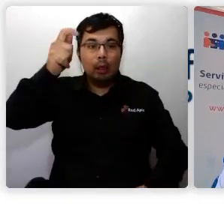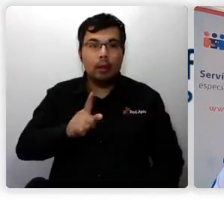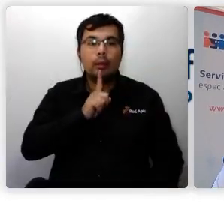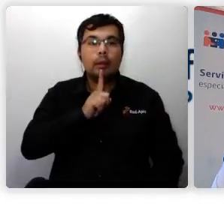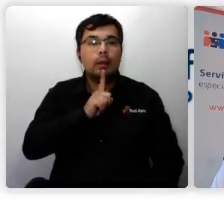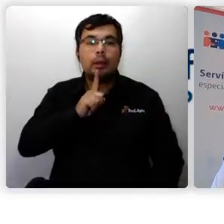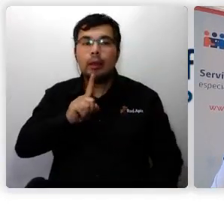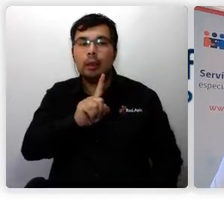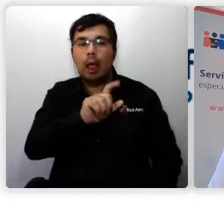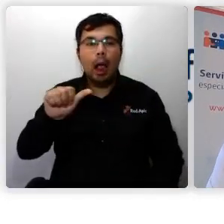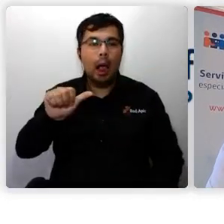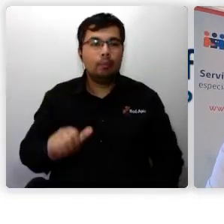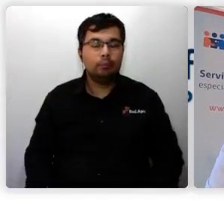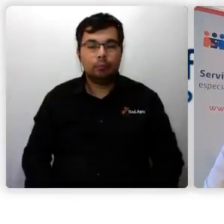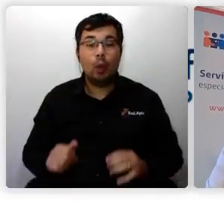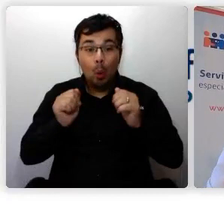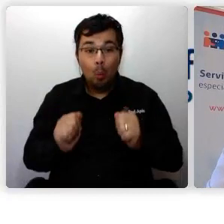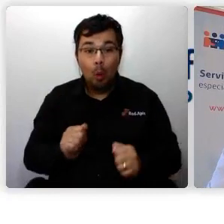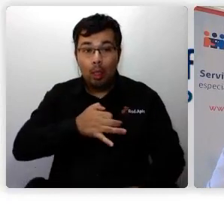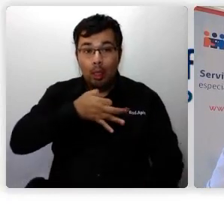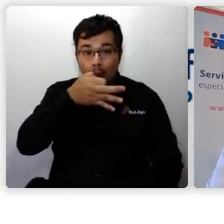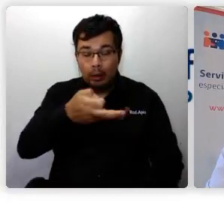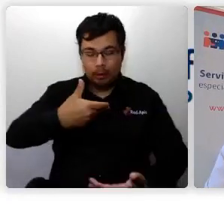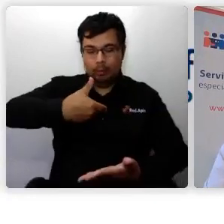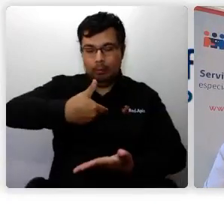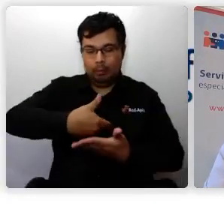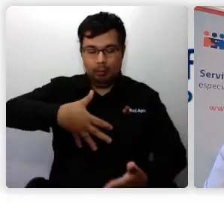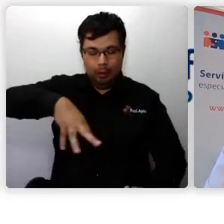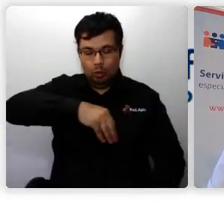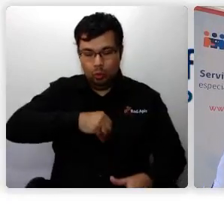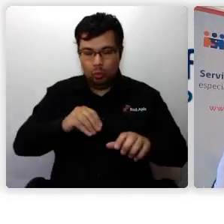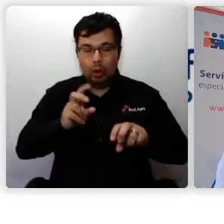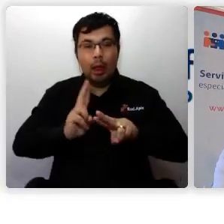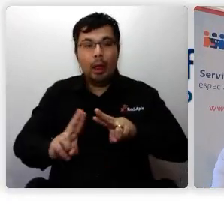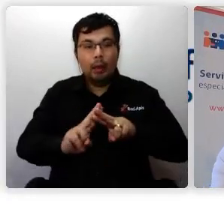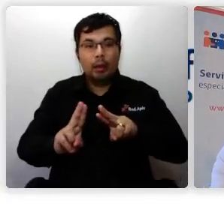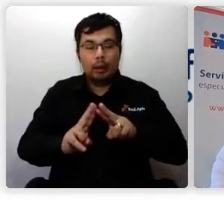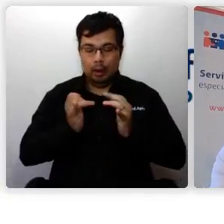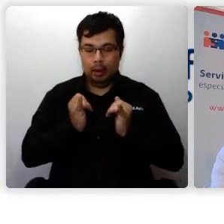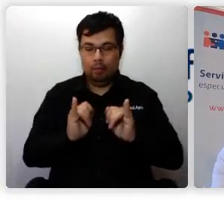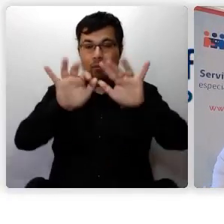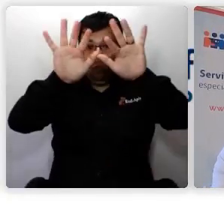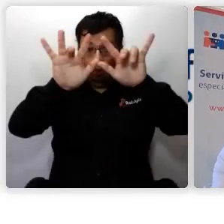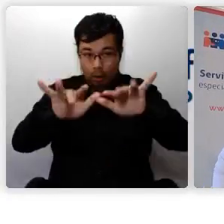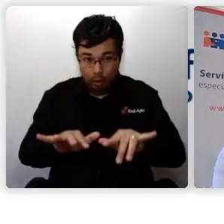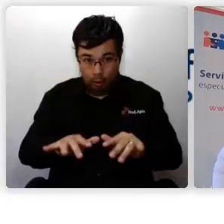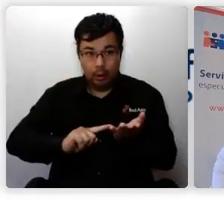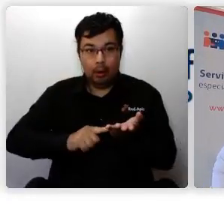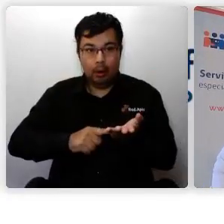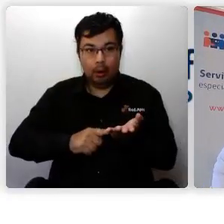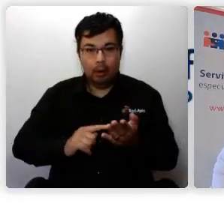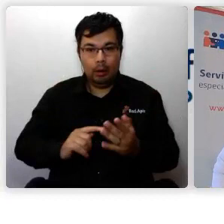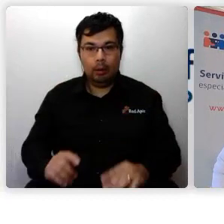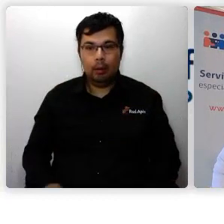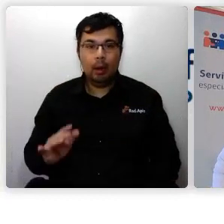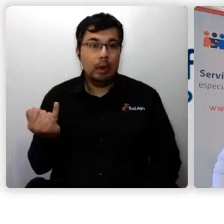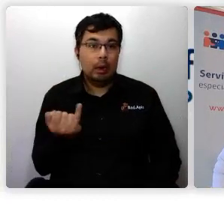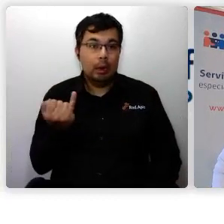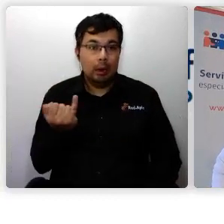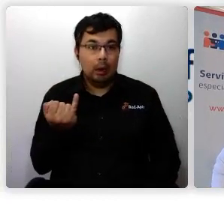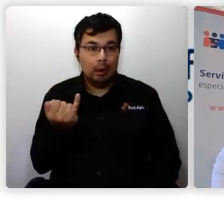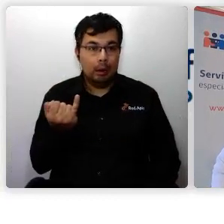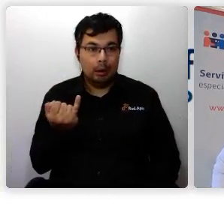puede invocarnos para que nosotros hagamos un informe técnico del problema que él tiene, sobre el problema que él tiene, para que nosotros de forma súper independiente hagamos un informe técnico